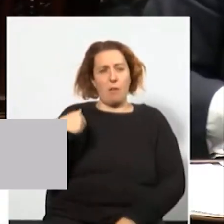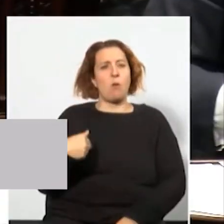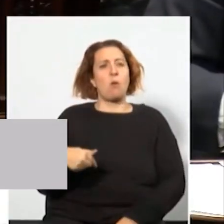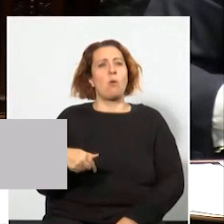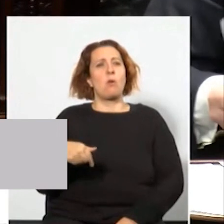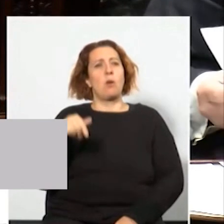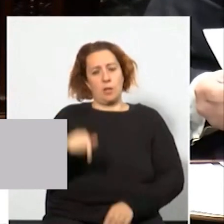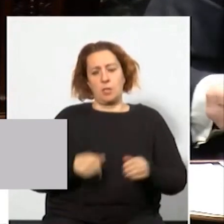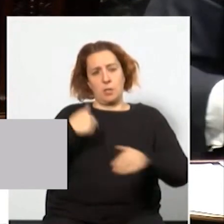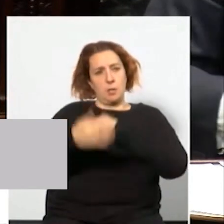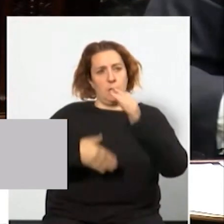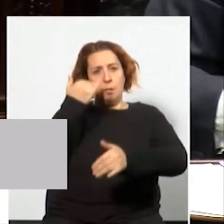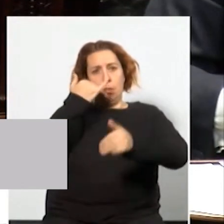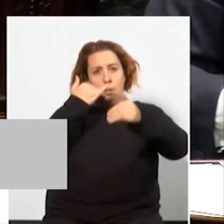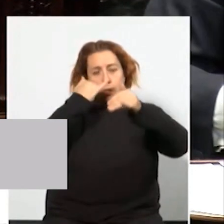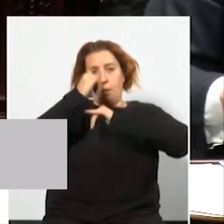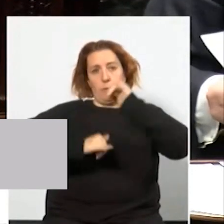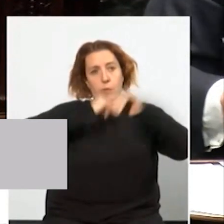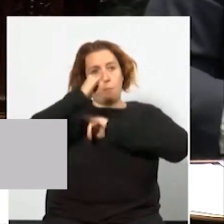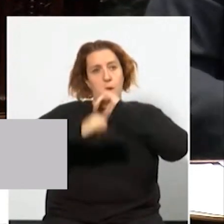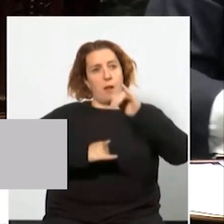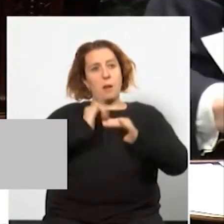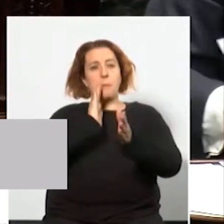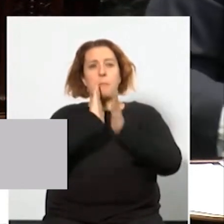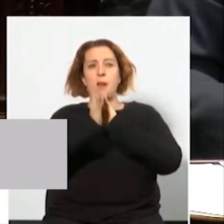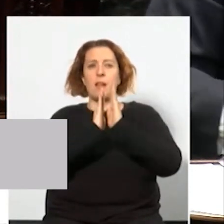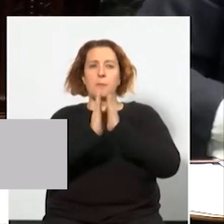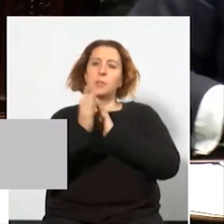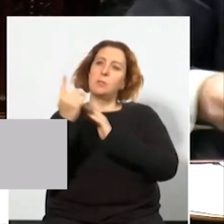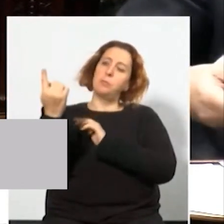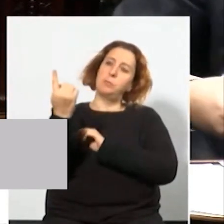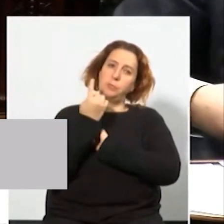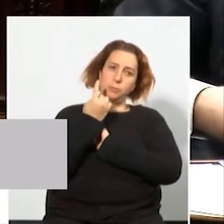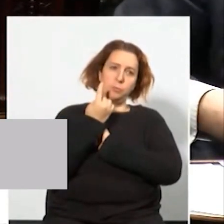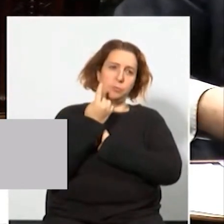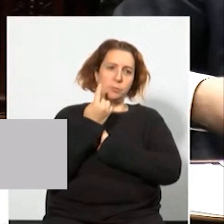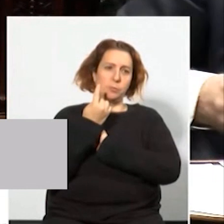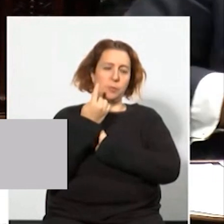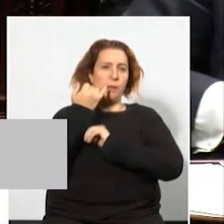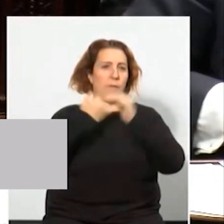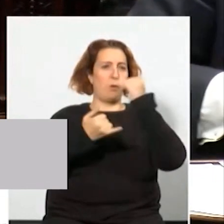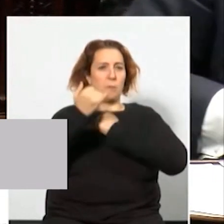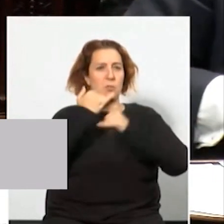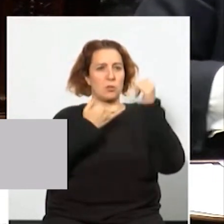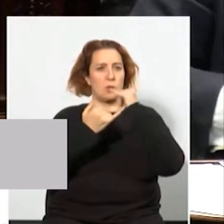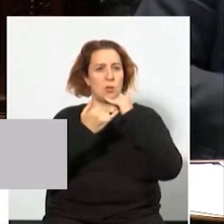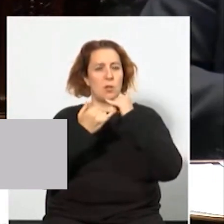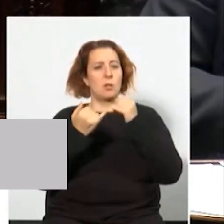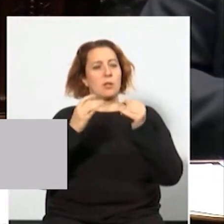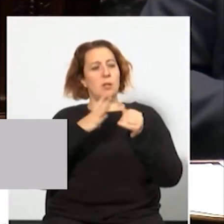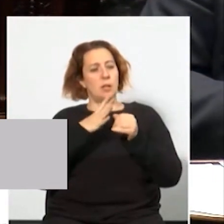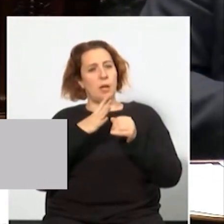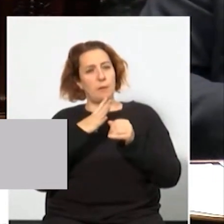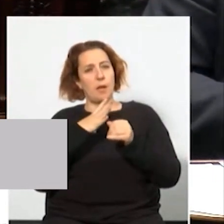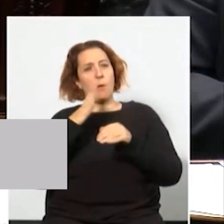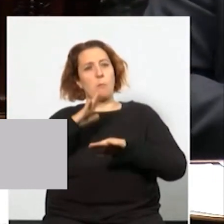En este proceso de informar al Parlamento, se nos acerca una información de que había